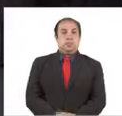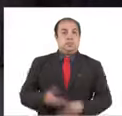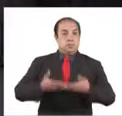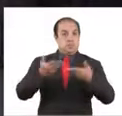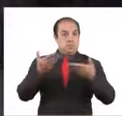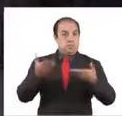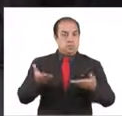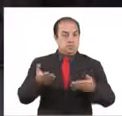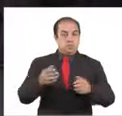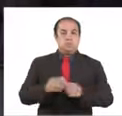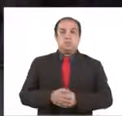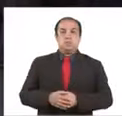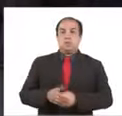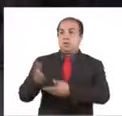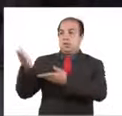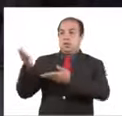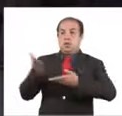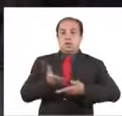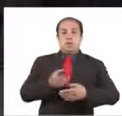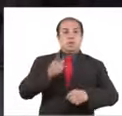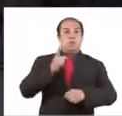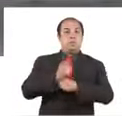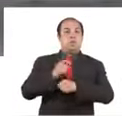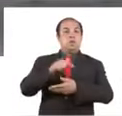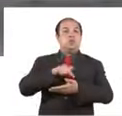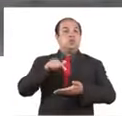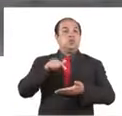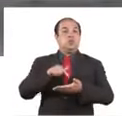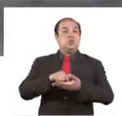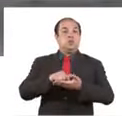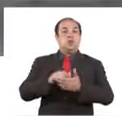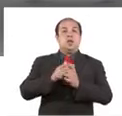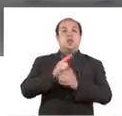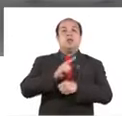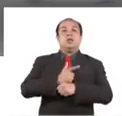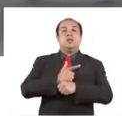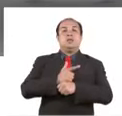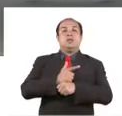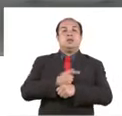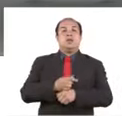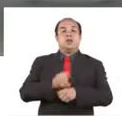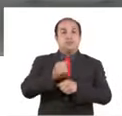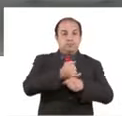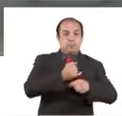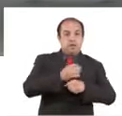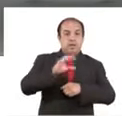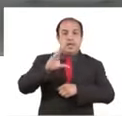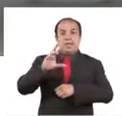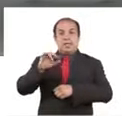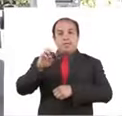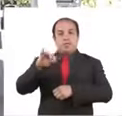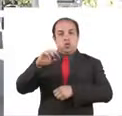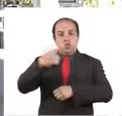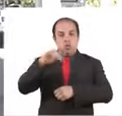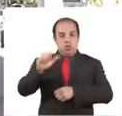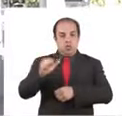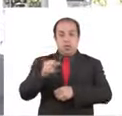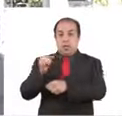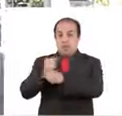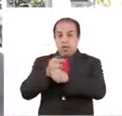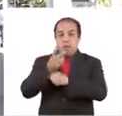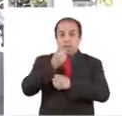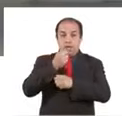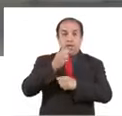Enseguida, recibiremos a los primeros lugares de la licenciatura en Criminología e Investigación Policial Cuarta